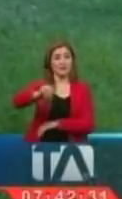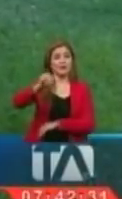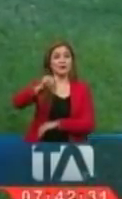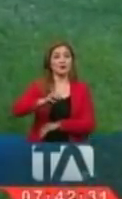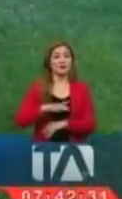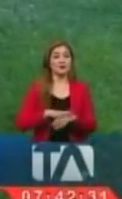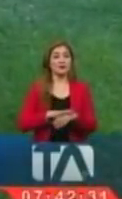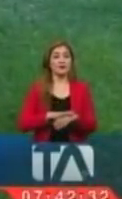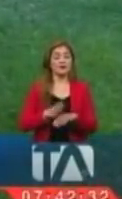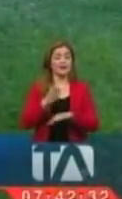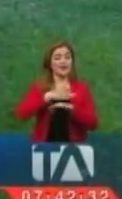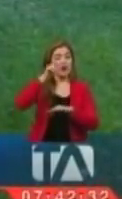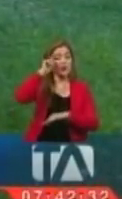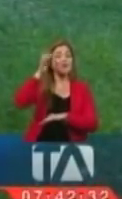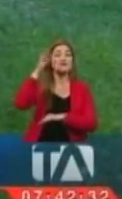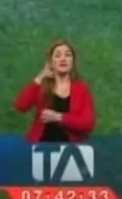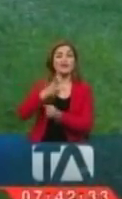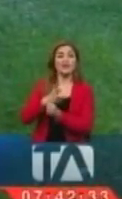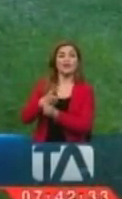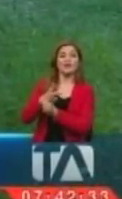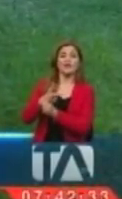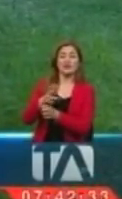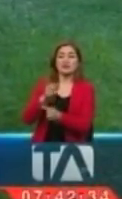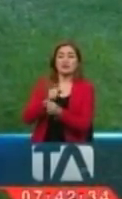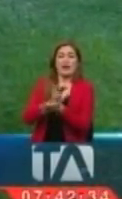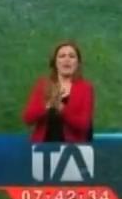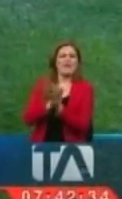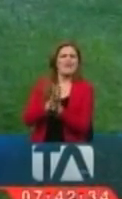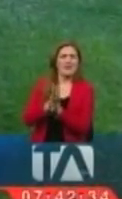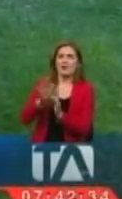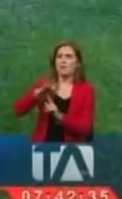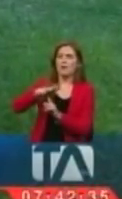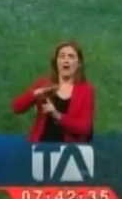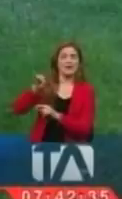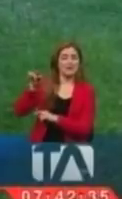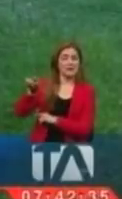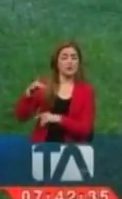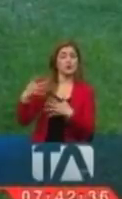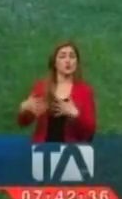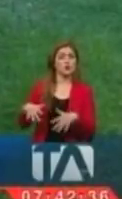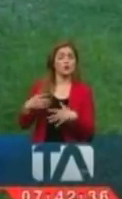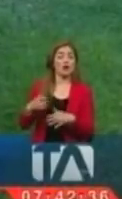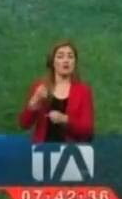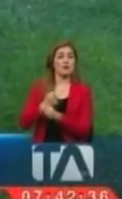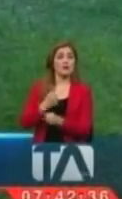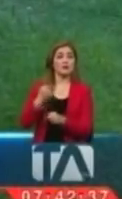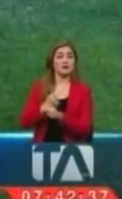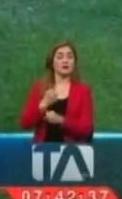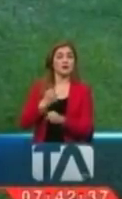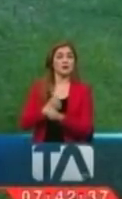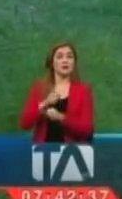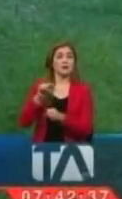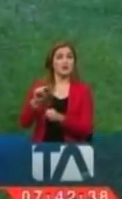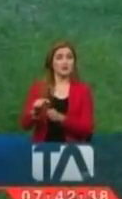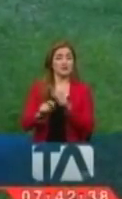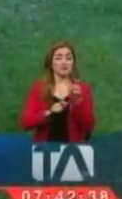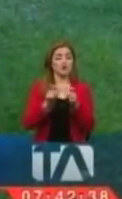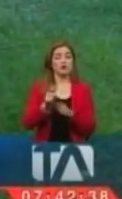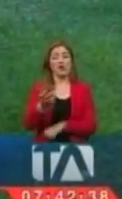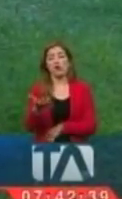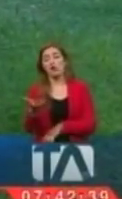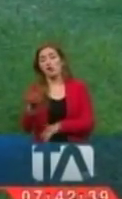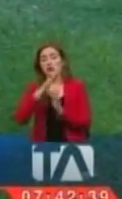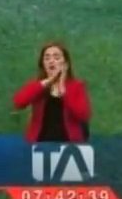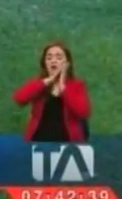ustedes luego del reportaje presentado sobre la inseguridad aquí en el parque lineal machángara iniciaron los trabajos para quitar a los indigentes